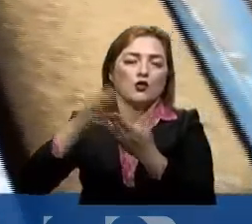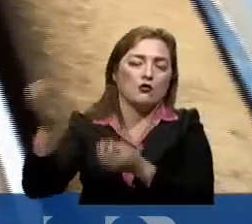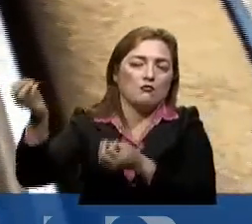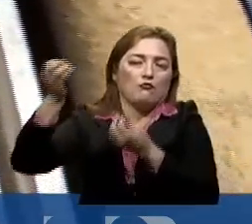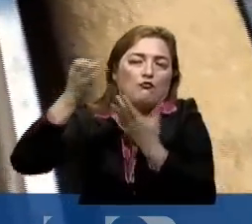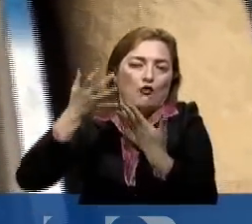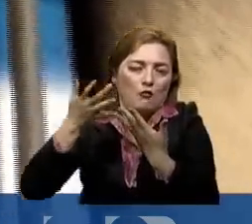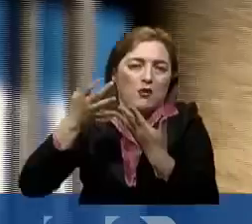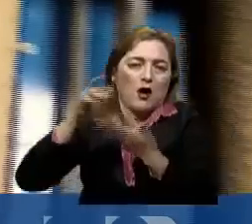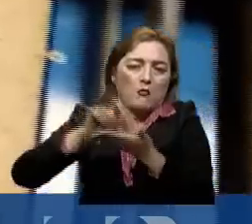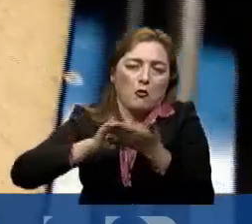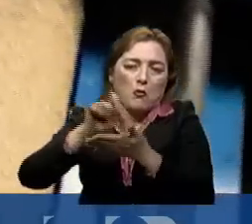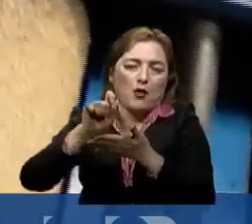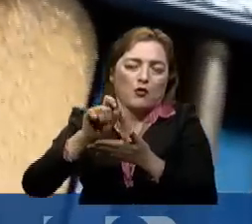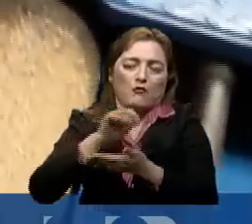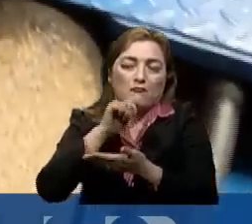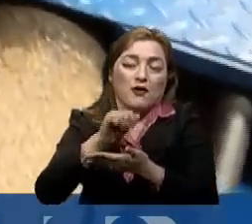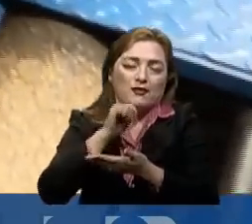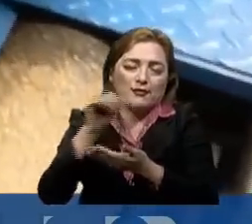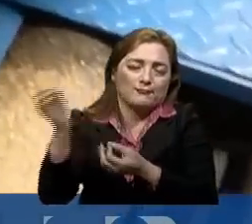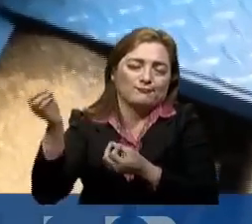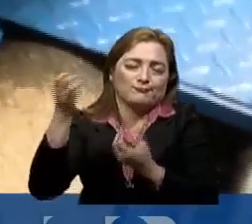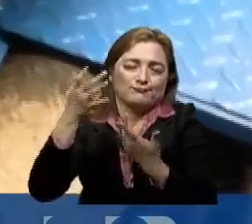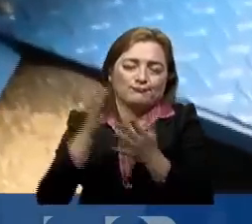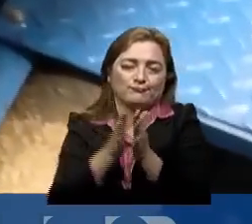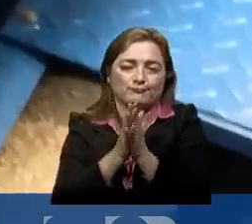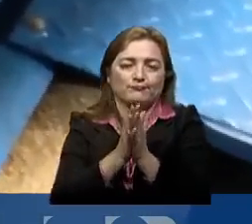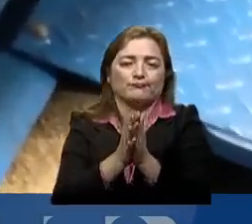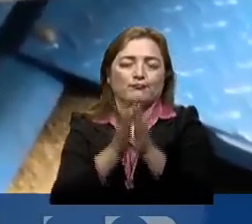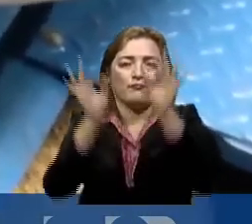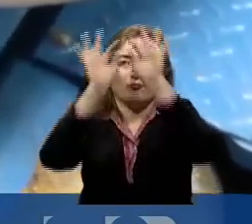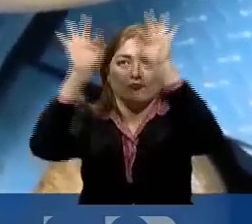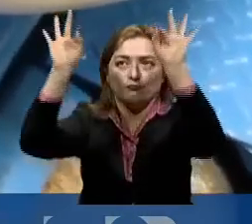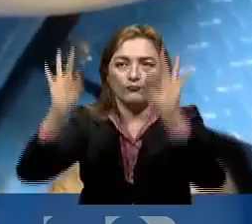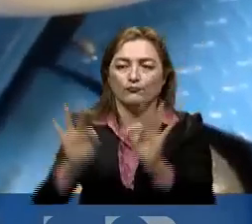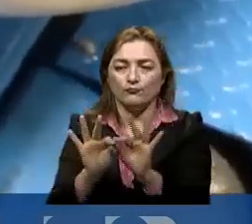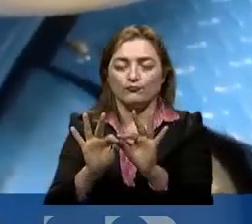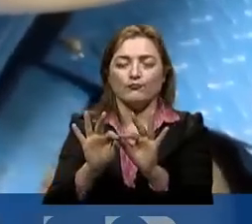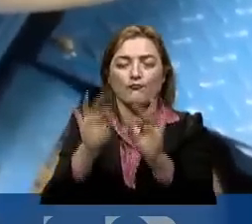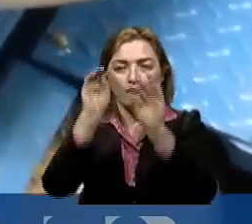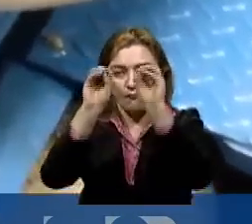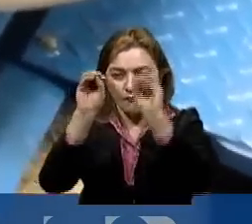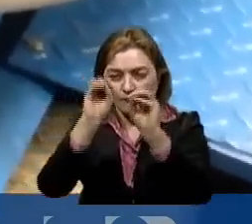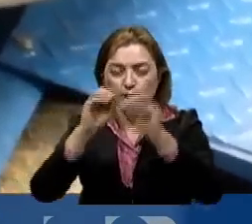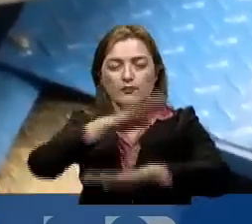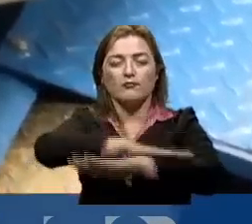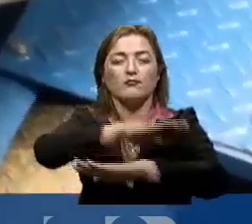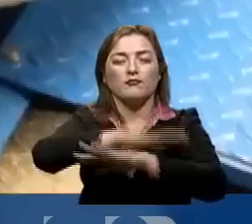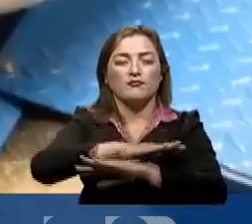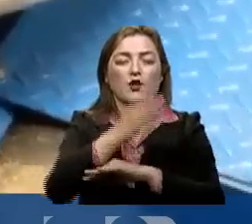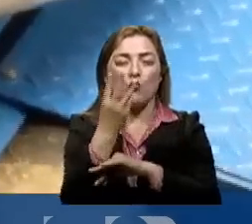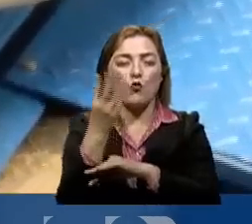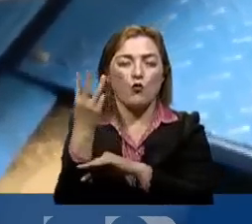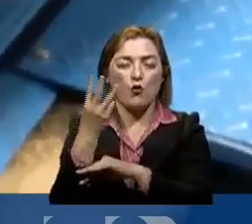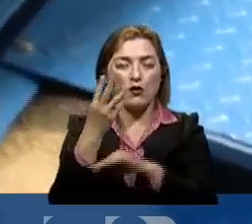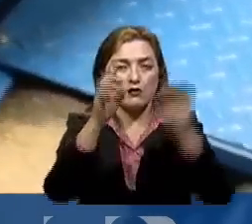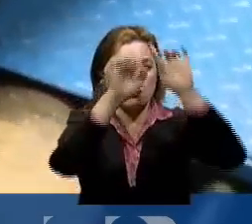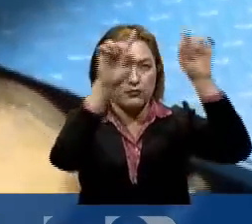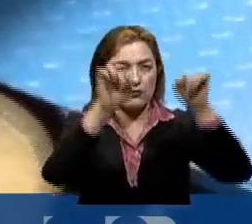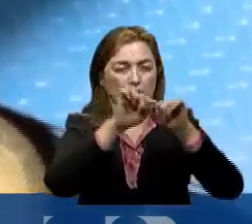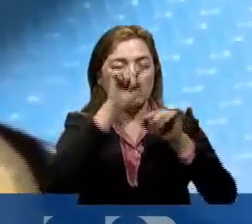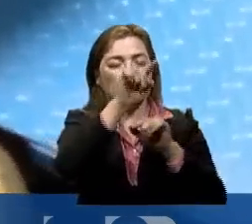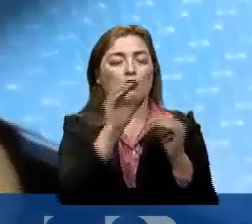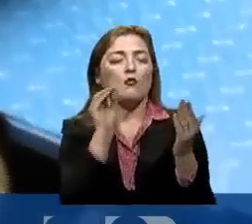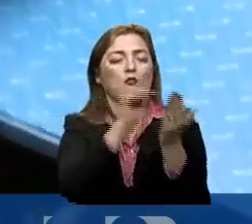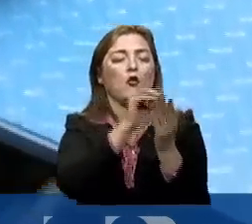nos indique que ya realizó. En ese sentido, le pedimos llenar un formulario que está al inicio de nuestra página web, en donde se indica que ponga